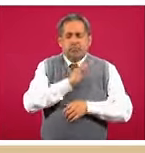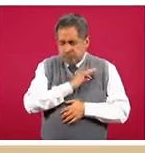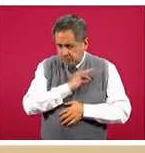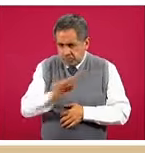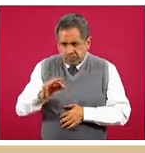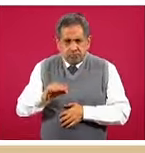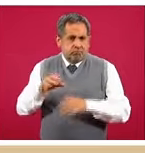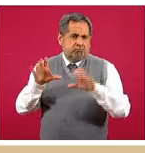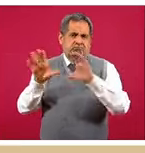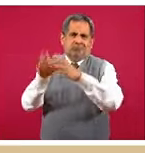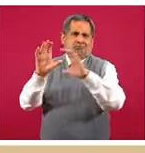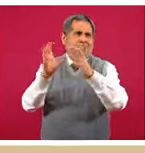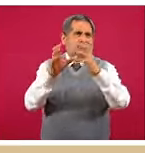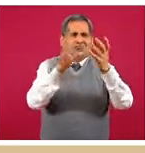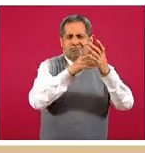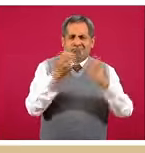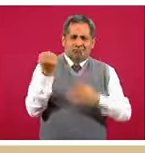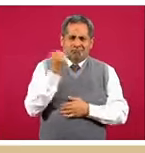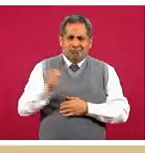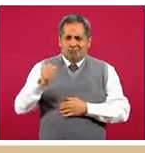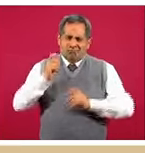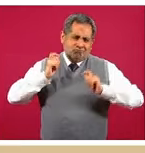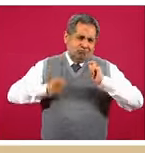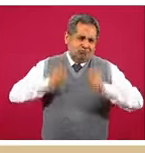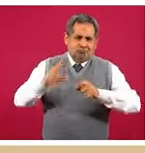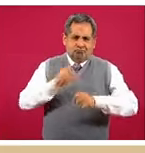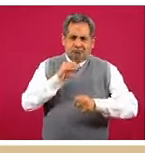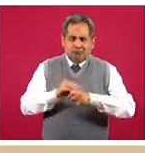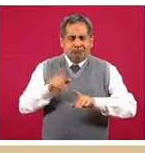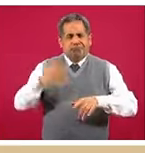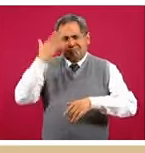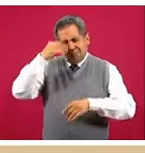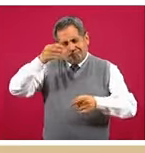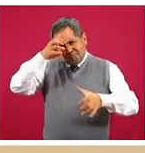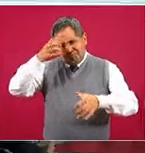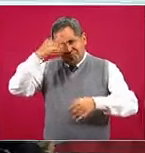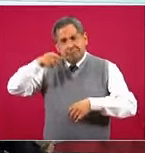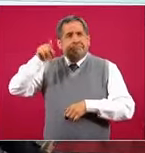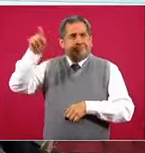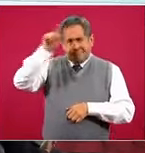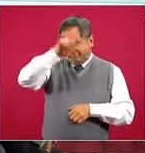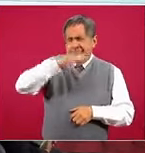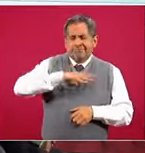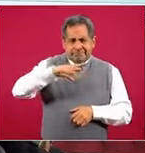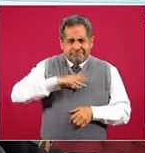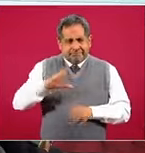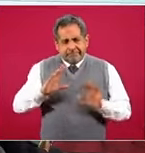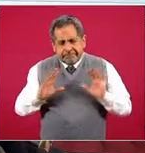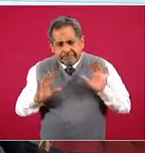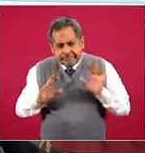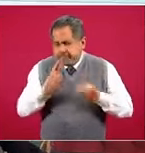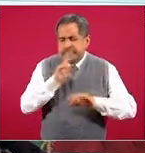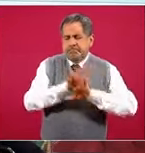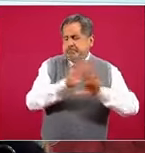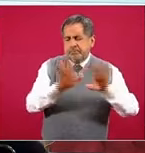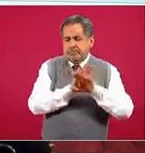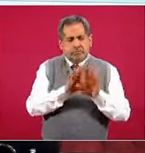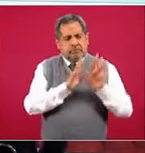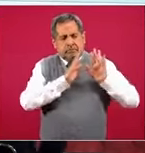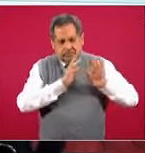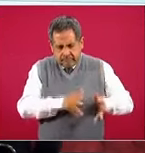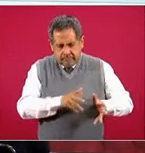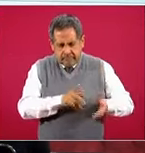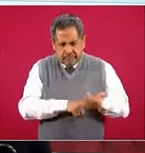grandes equipos de salud que pueden y tienen el conocimiento también para replicar la estimación del